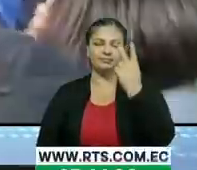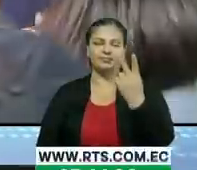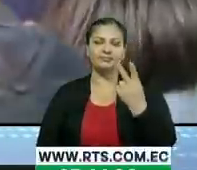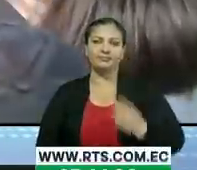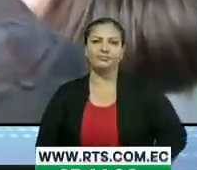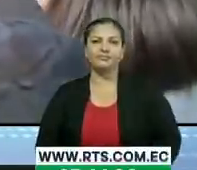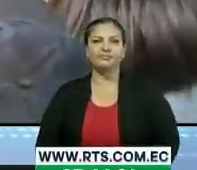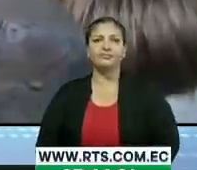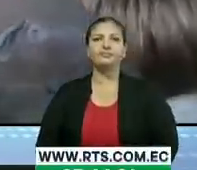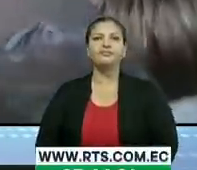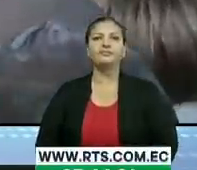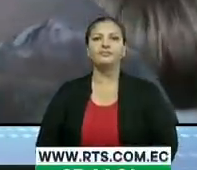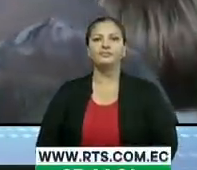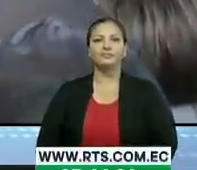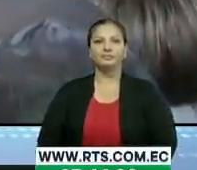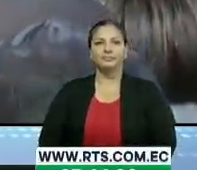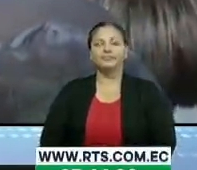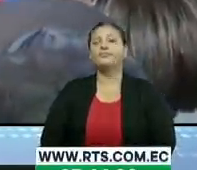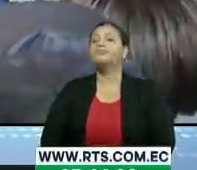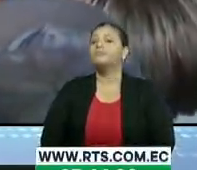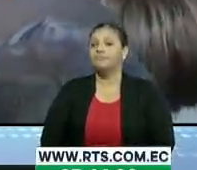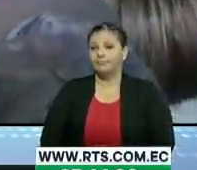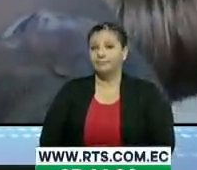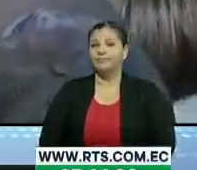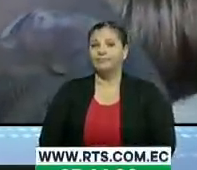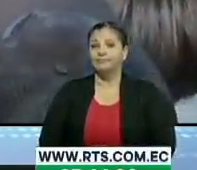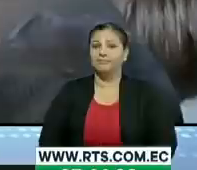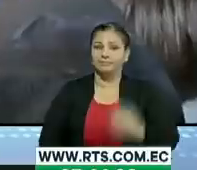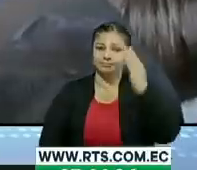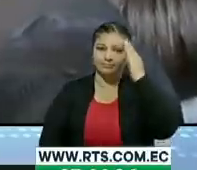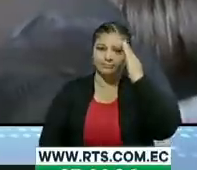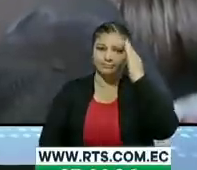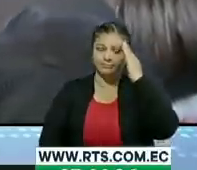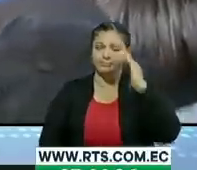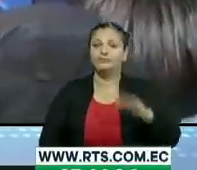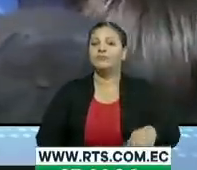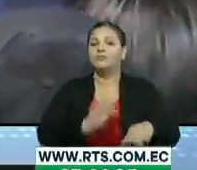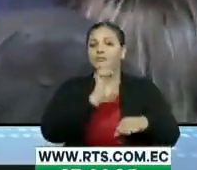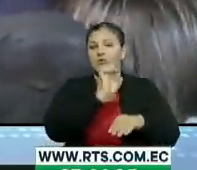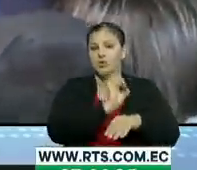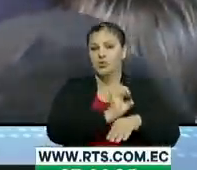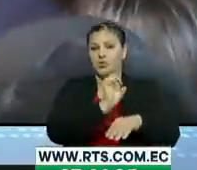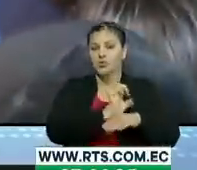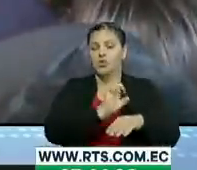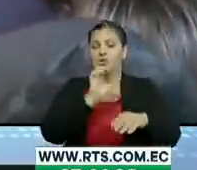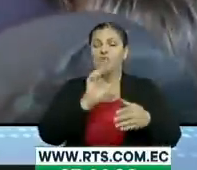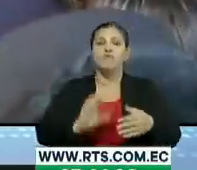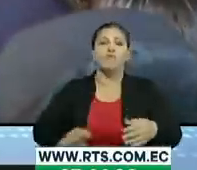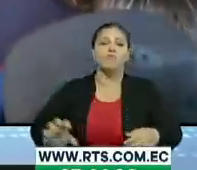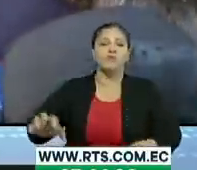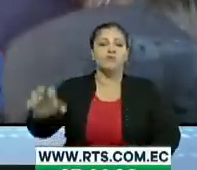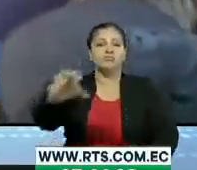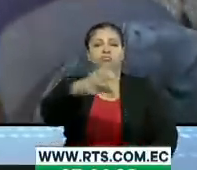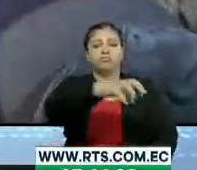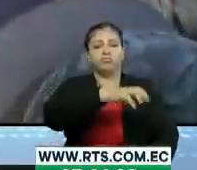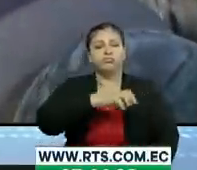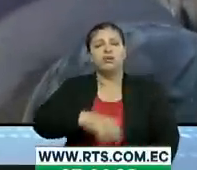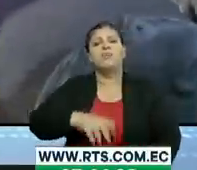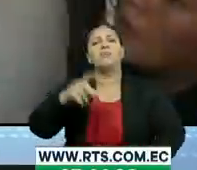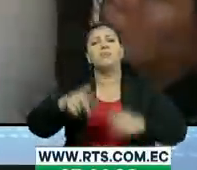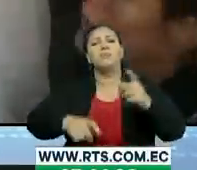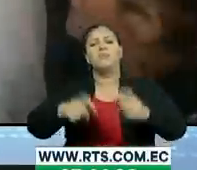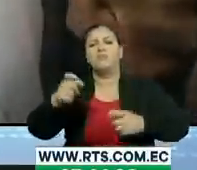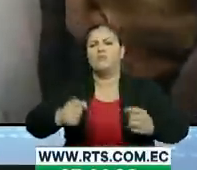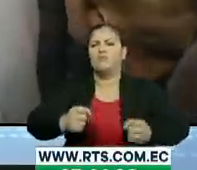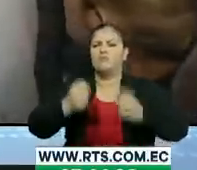obviamente del equipo más popular del Ecuador, hay hinchada en cada una de las provincias de la patria. Así que